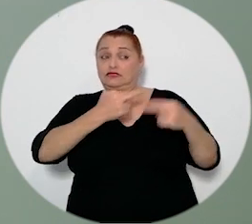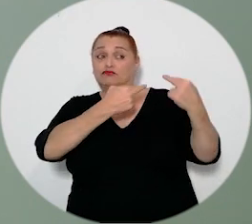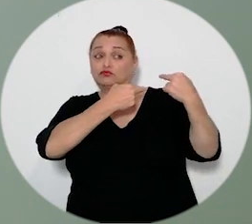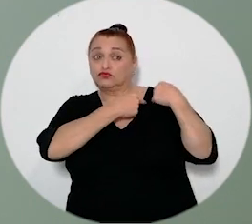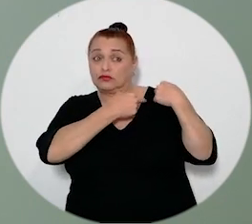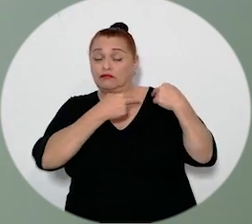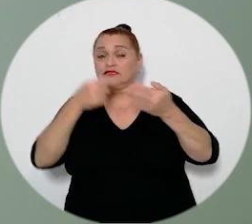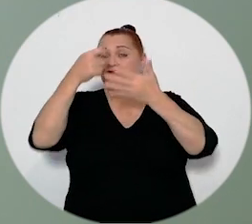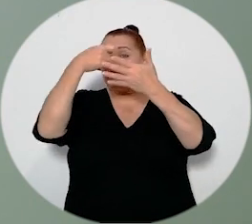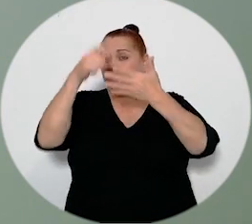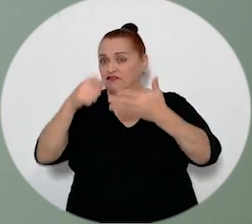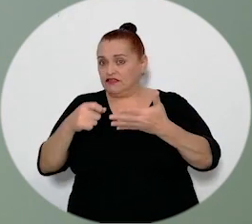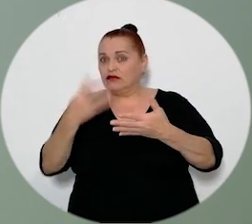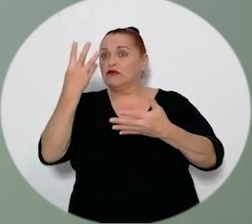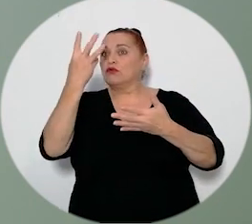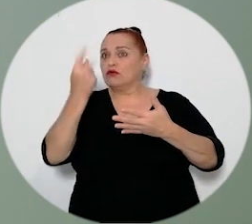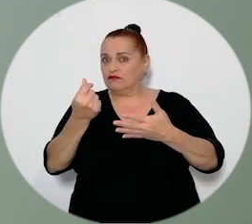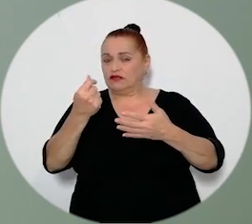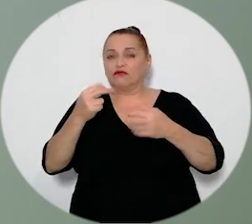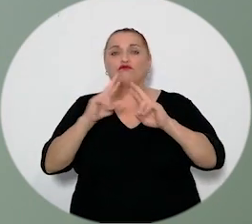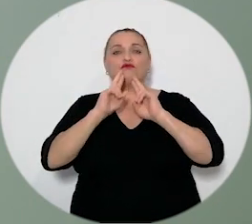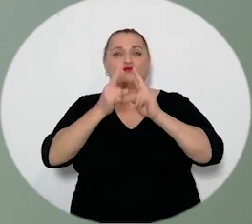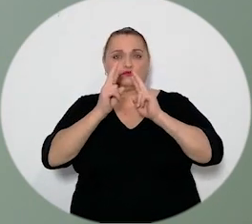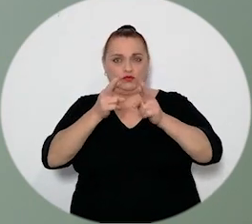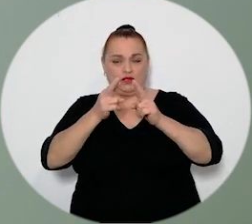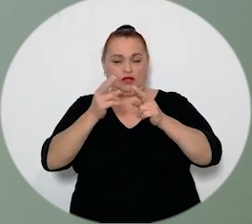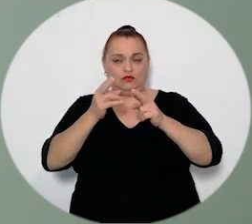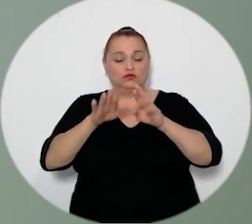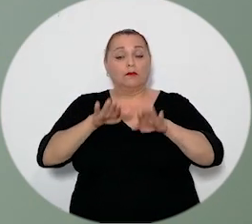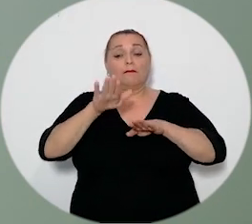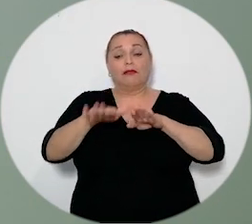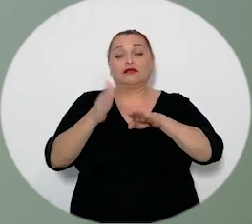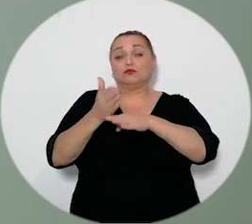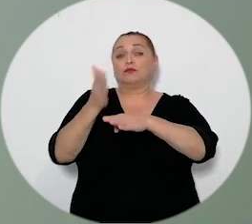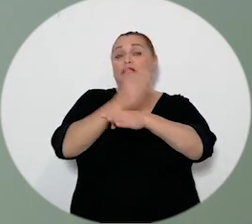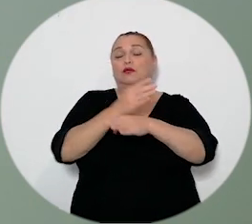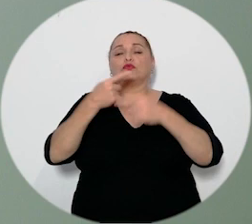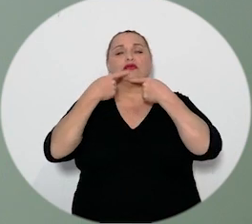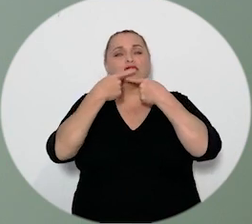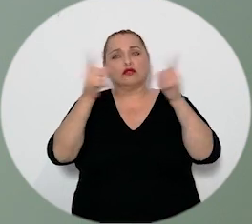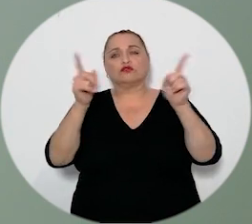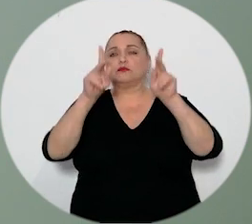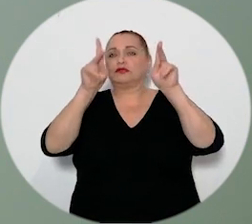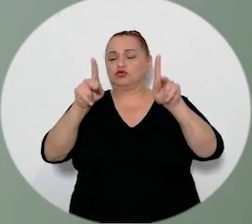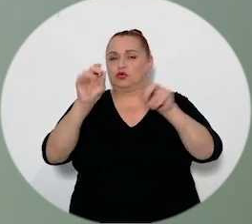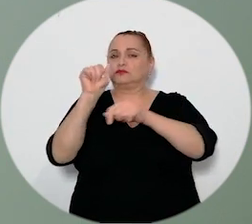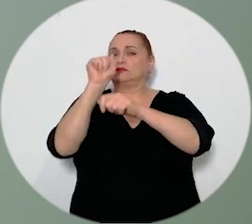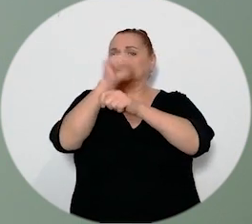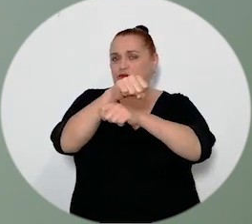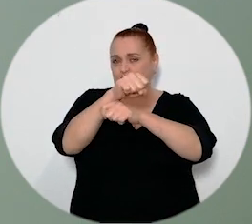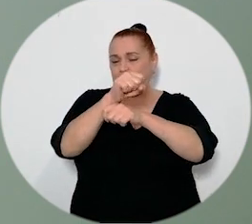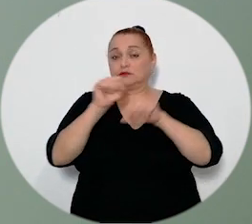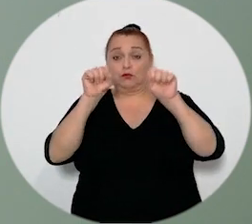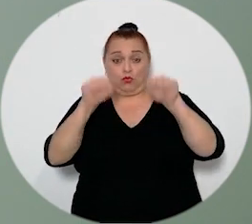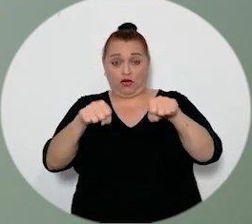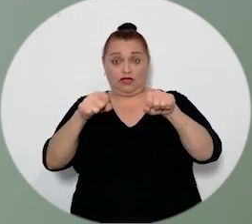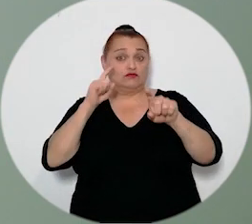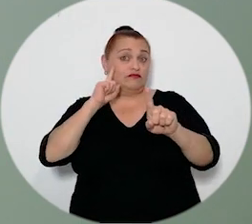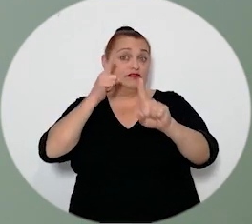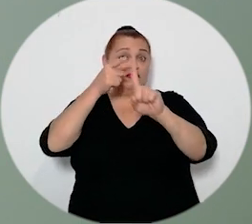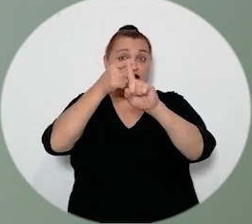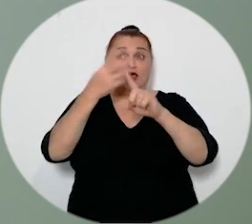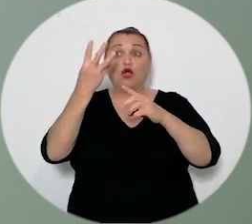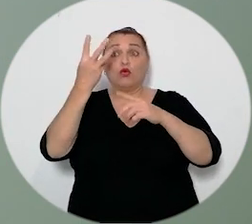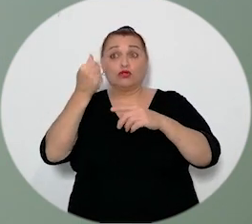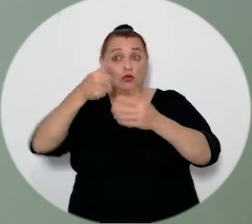competentes califican y cuantifican los resultados como paso previo a la declaratoria de las personas vencedoras. Por ello, la finalidad